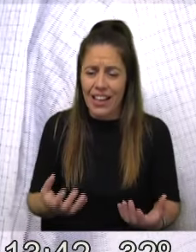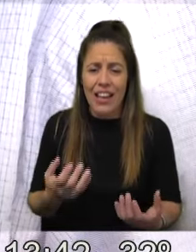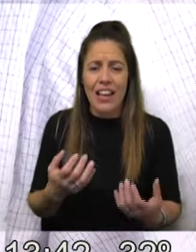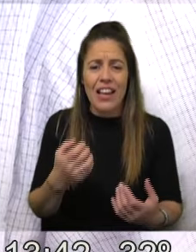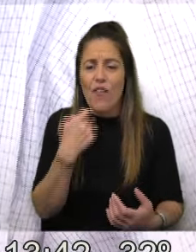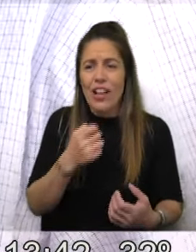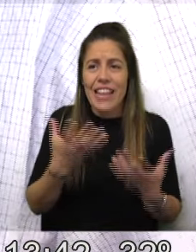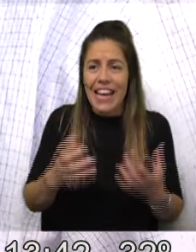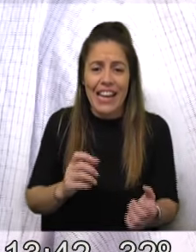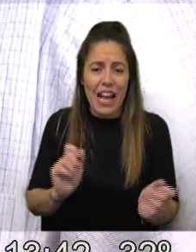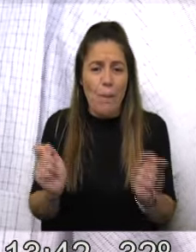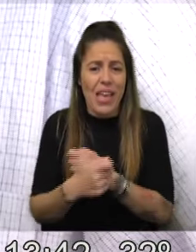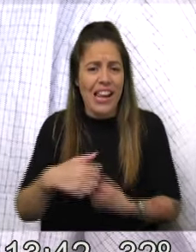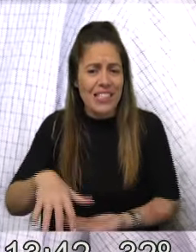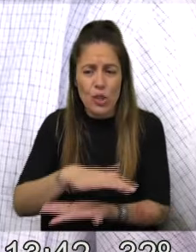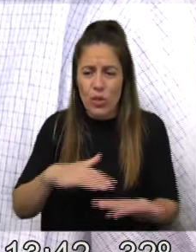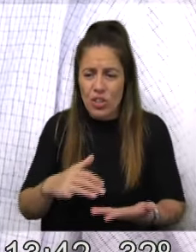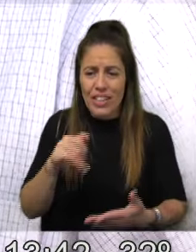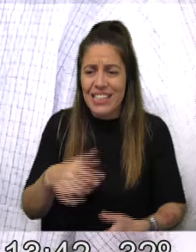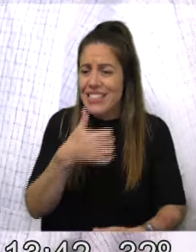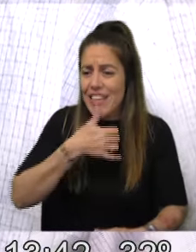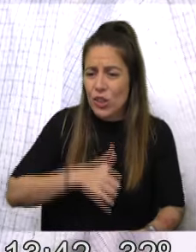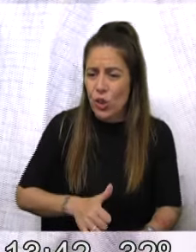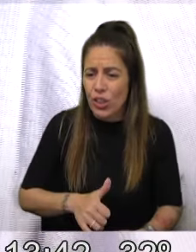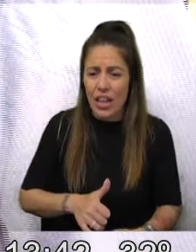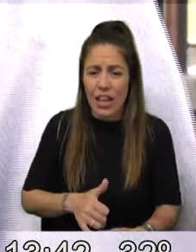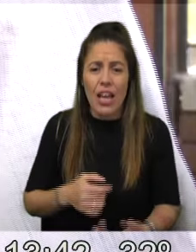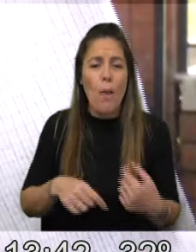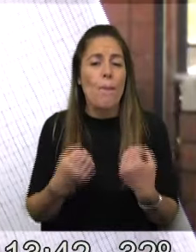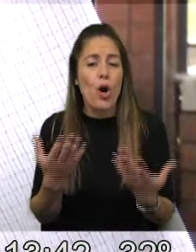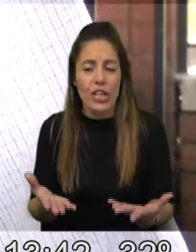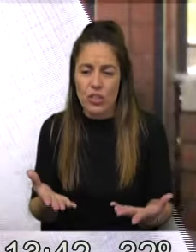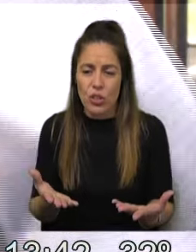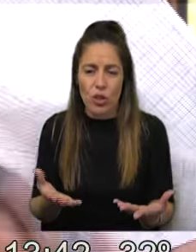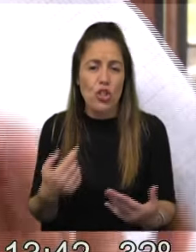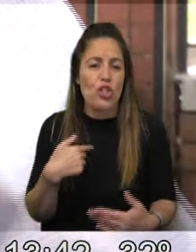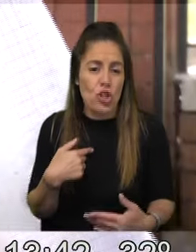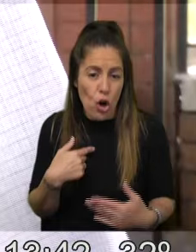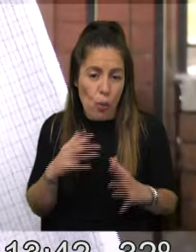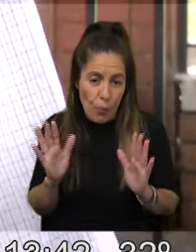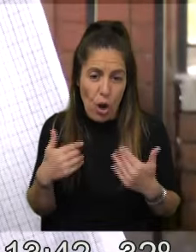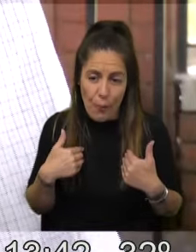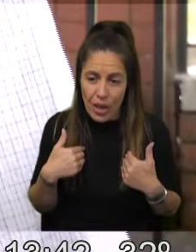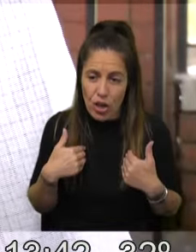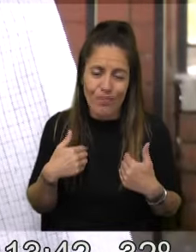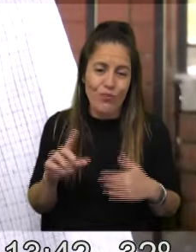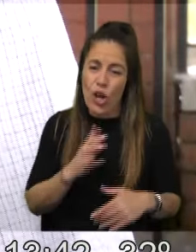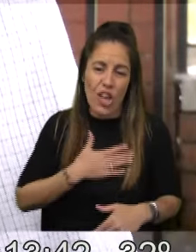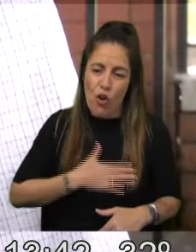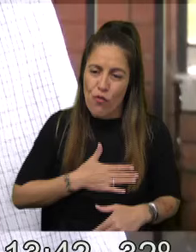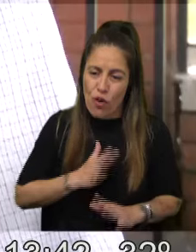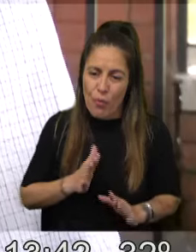cambiar la situación. Es así la historia. Entonces, por eso, yo por lo menos no quedé conforme.